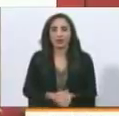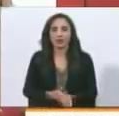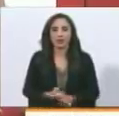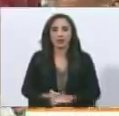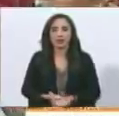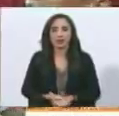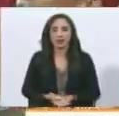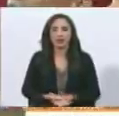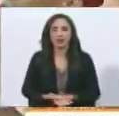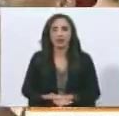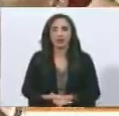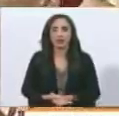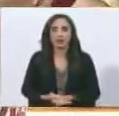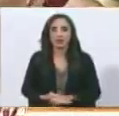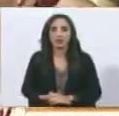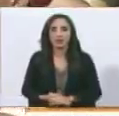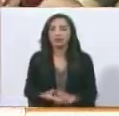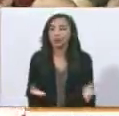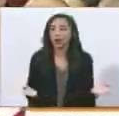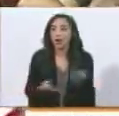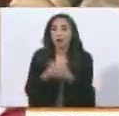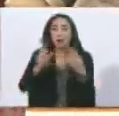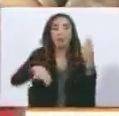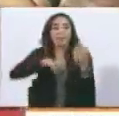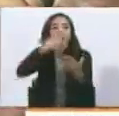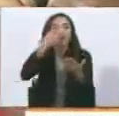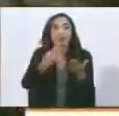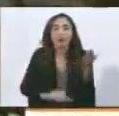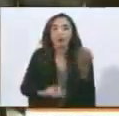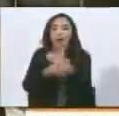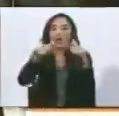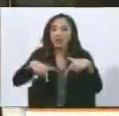sábado y domingo, para que no puedan más nunca gobernar este país.